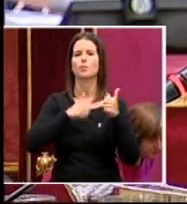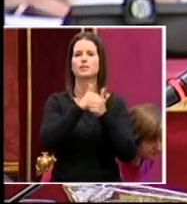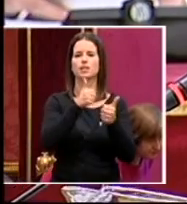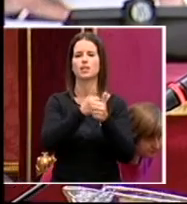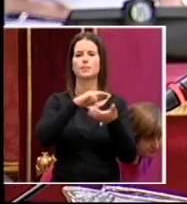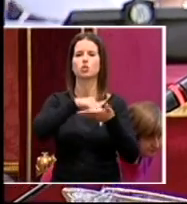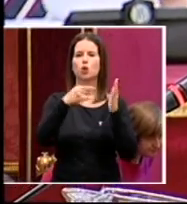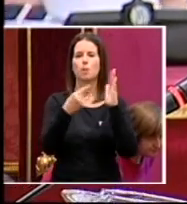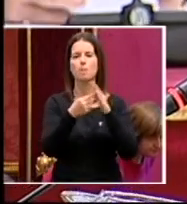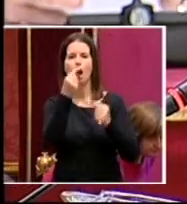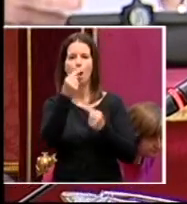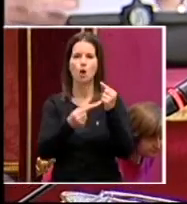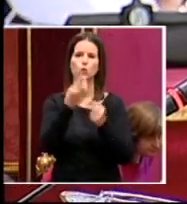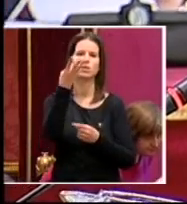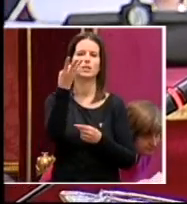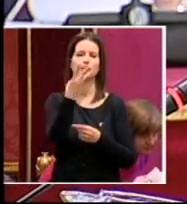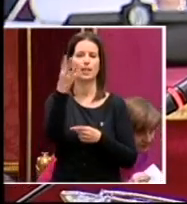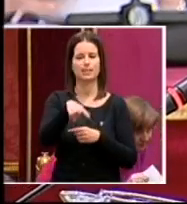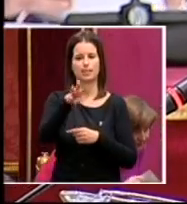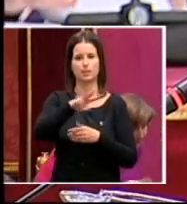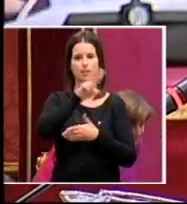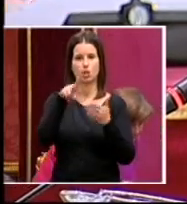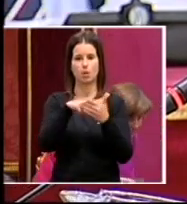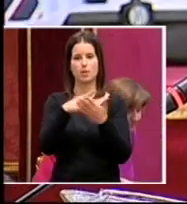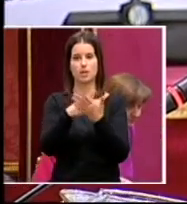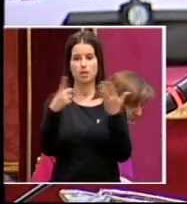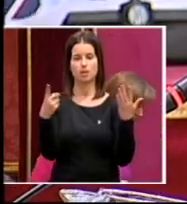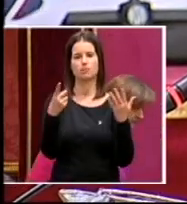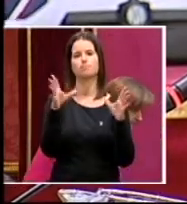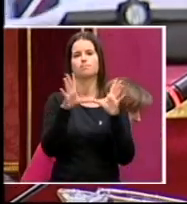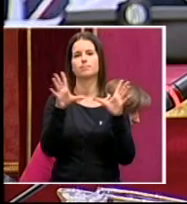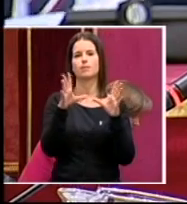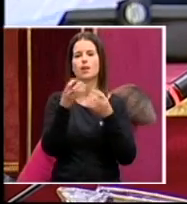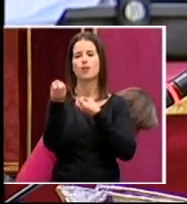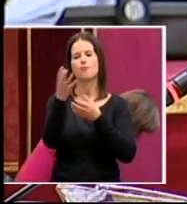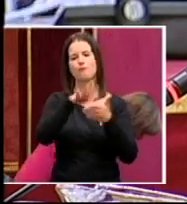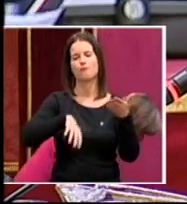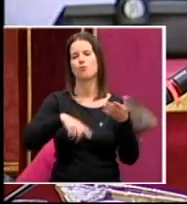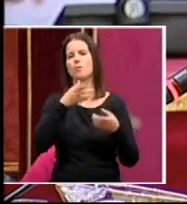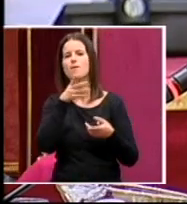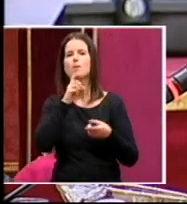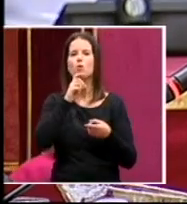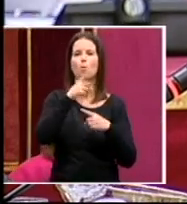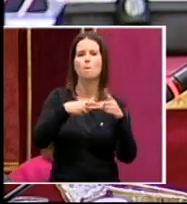de ajuste del tercer trimestre de 2016, dar cuenta. 10, informe del periodo medio de pago del Real Decreto